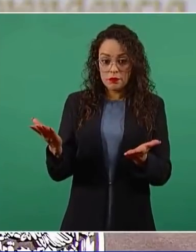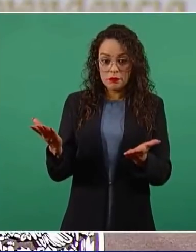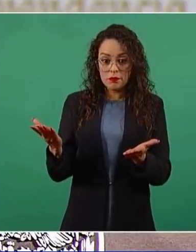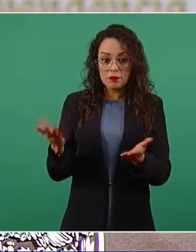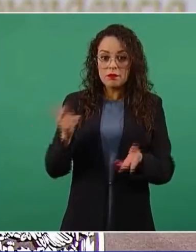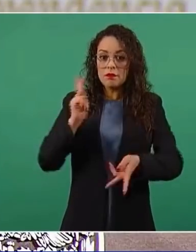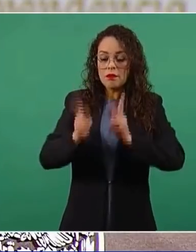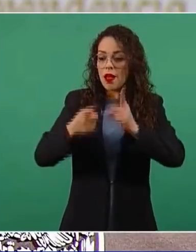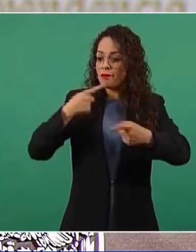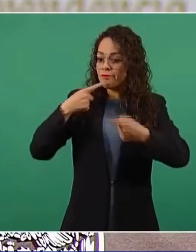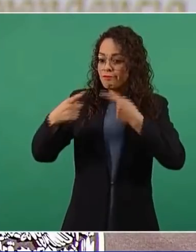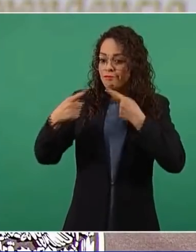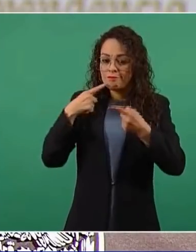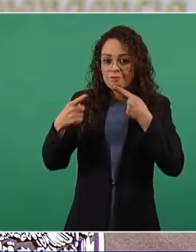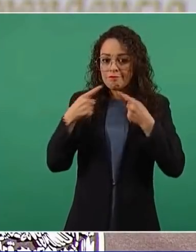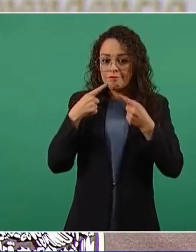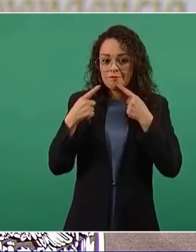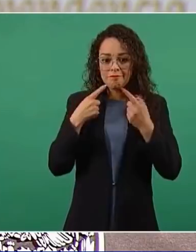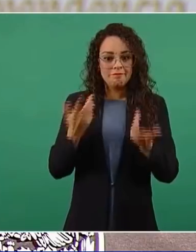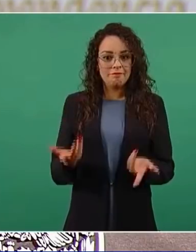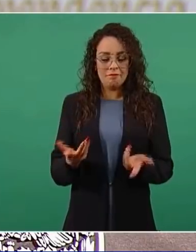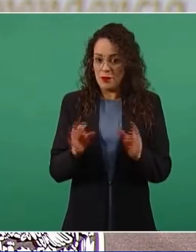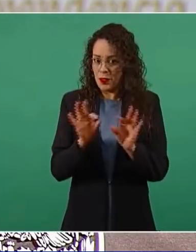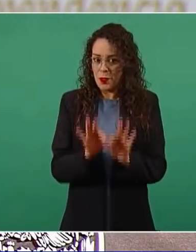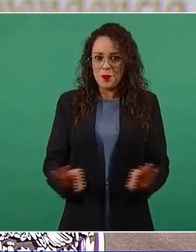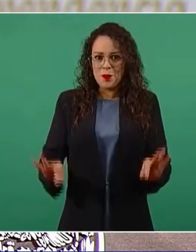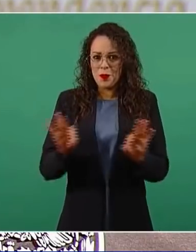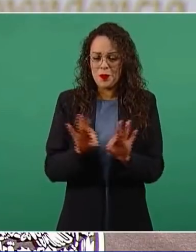este diálogo circular,